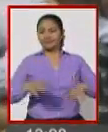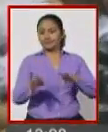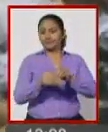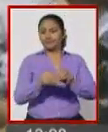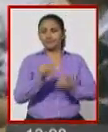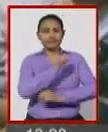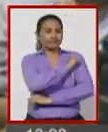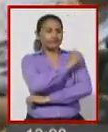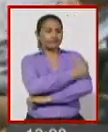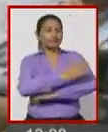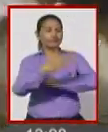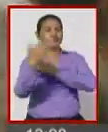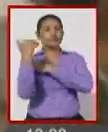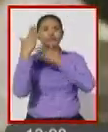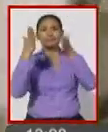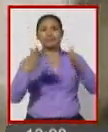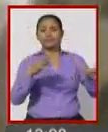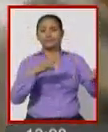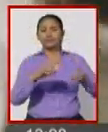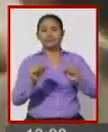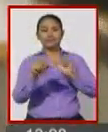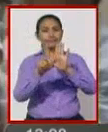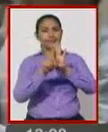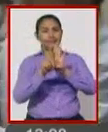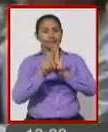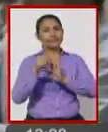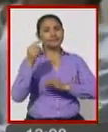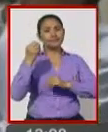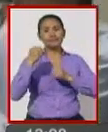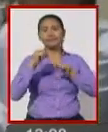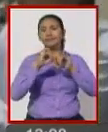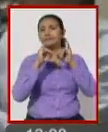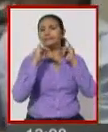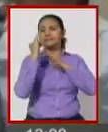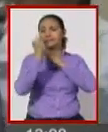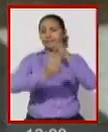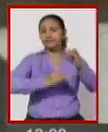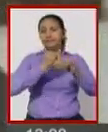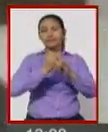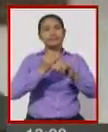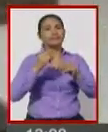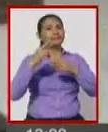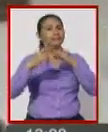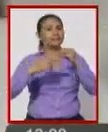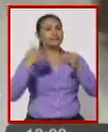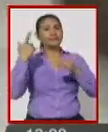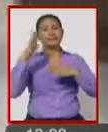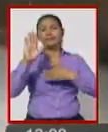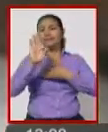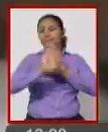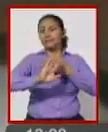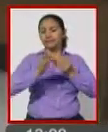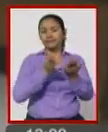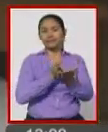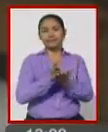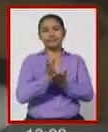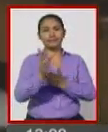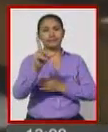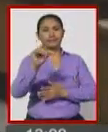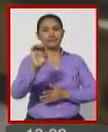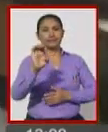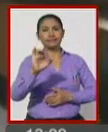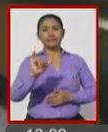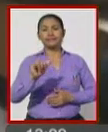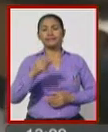Añadió también la autoridad cruceña de que tomarán acciones legales a nivel internacional con respecto a la defensa de los derechos de